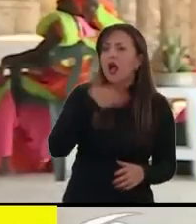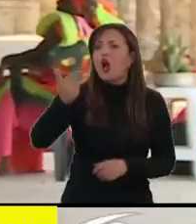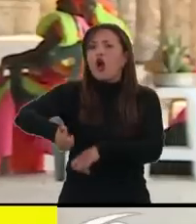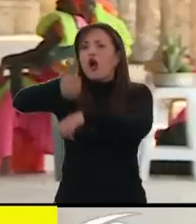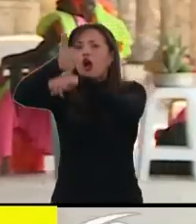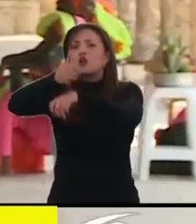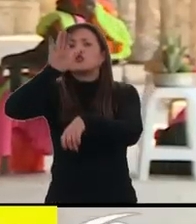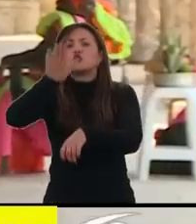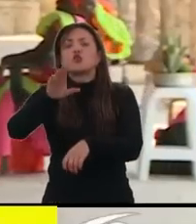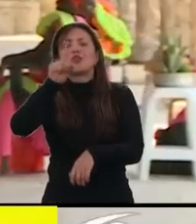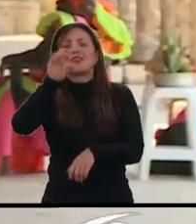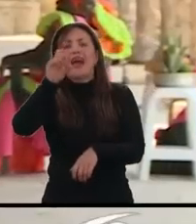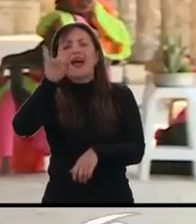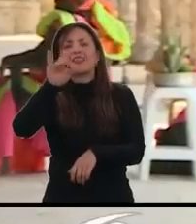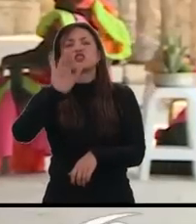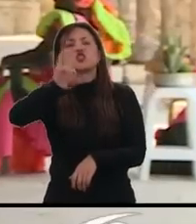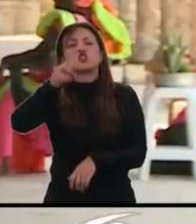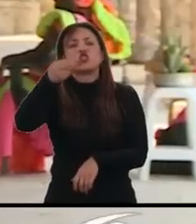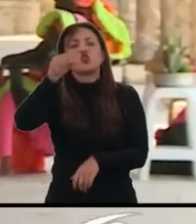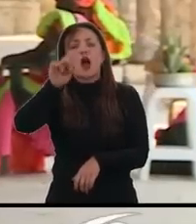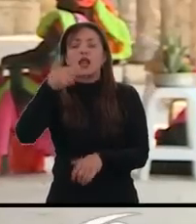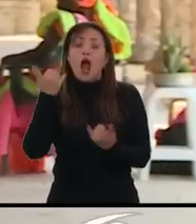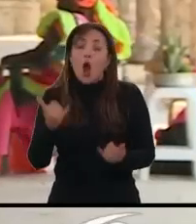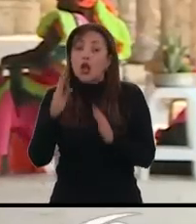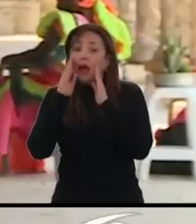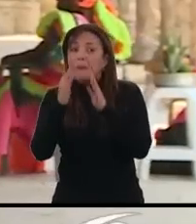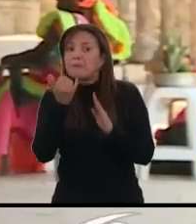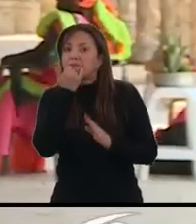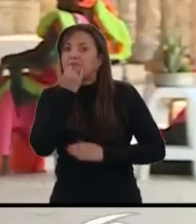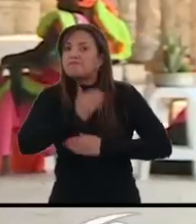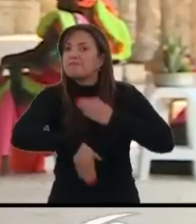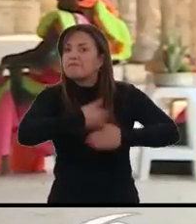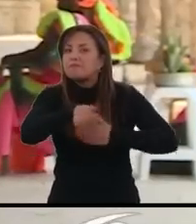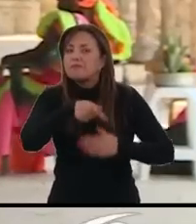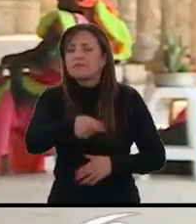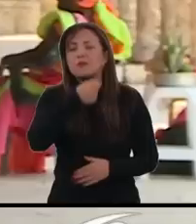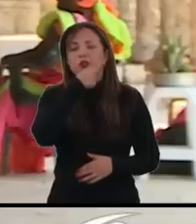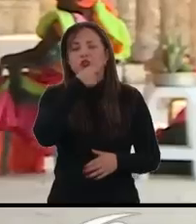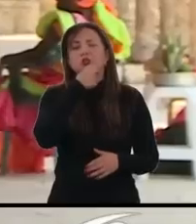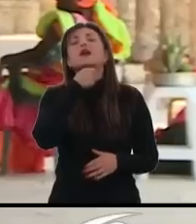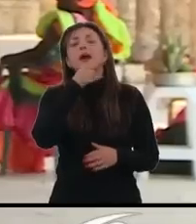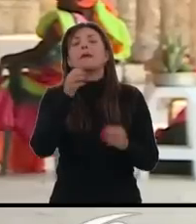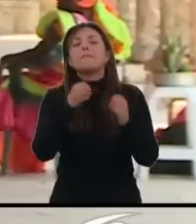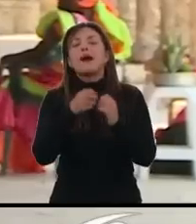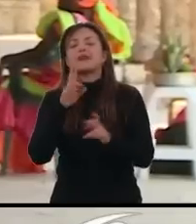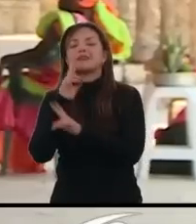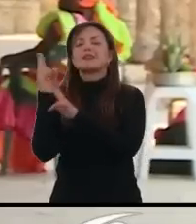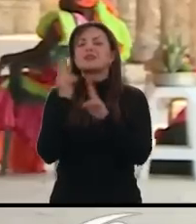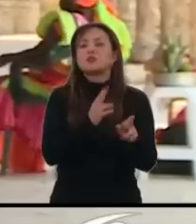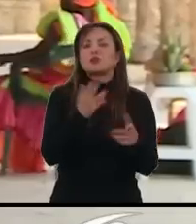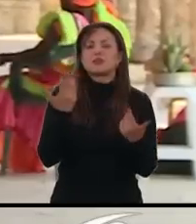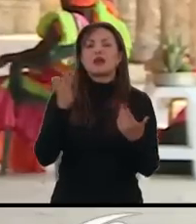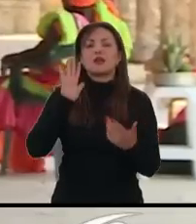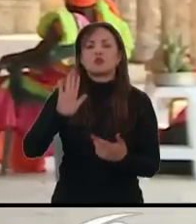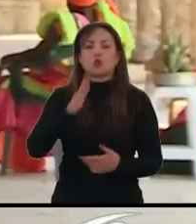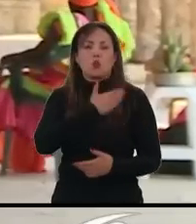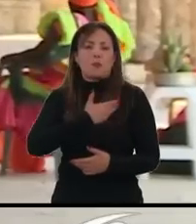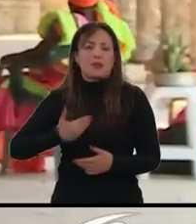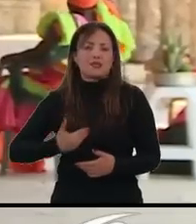del DADIS, Joana Bueno. Estaremos atentos al desarrollo de esta noticia y a la respuesta que se entregue por parte de la